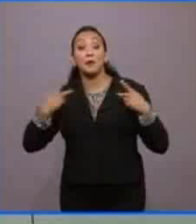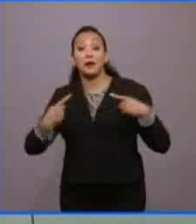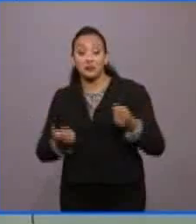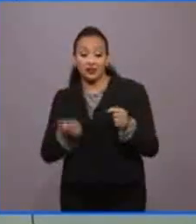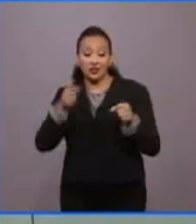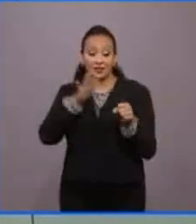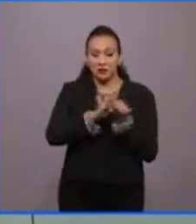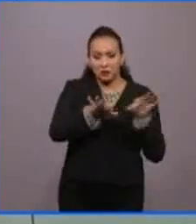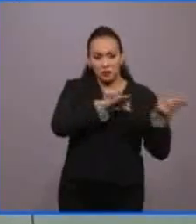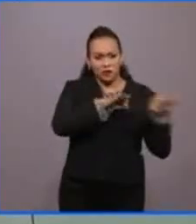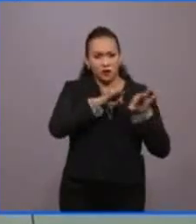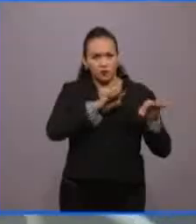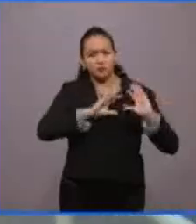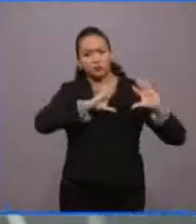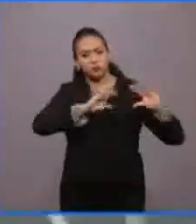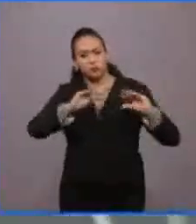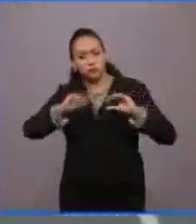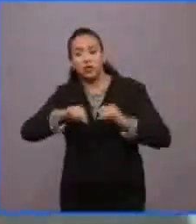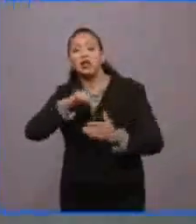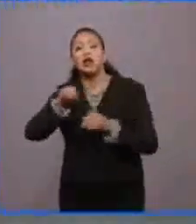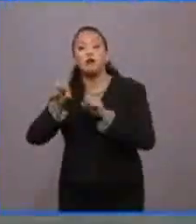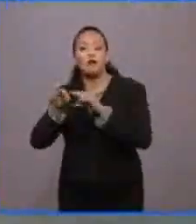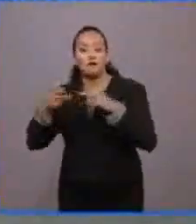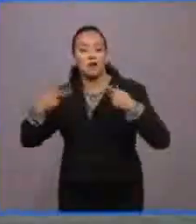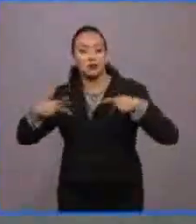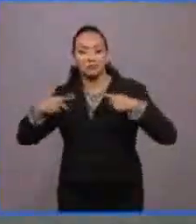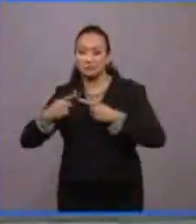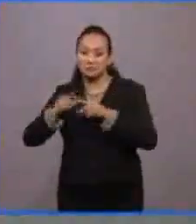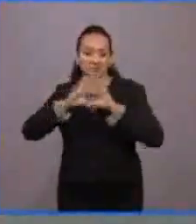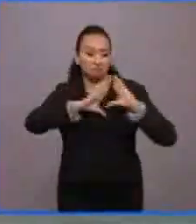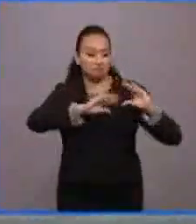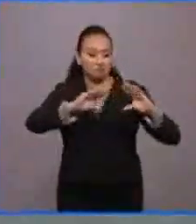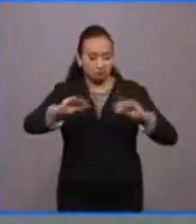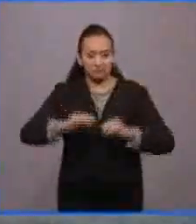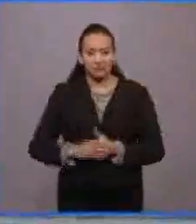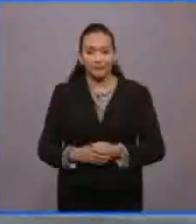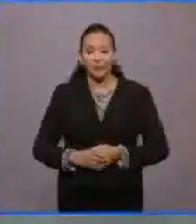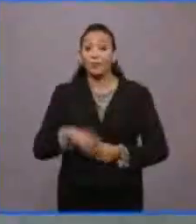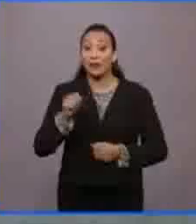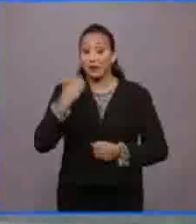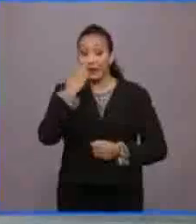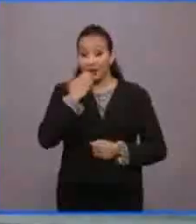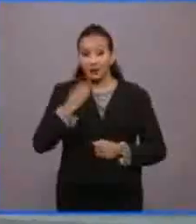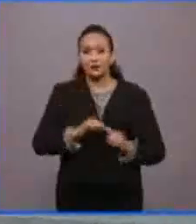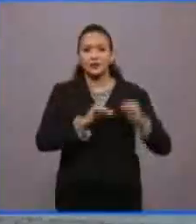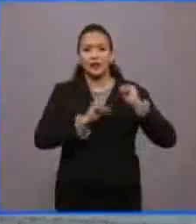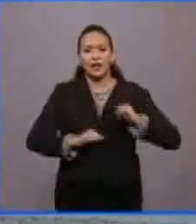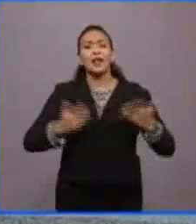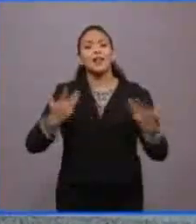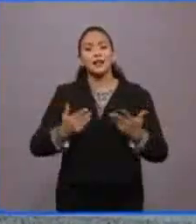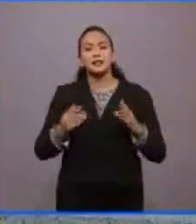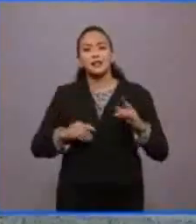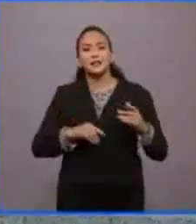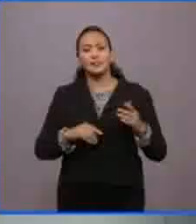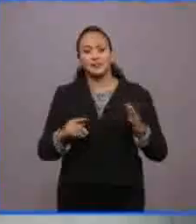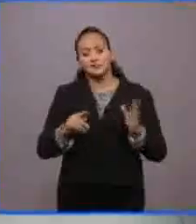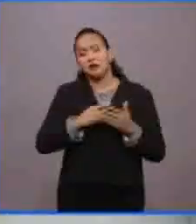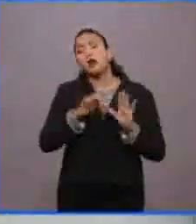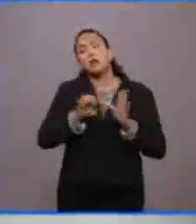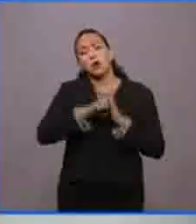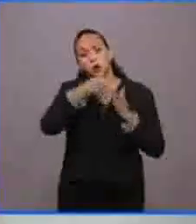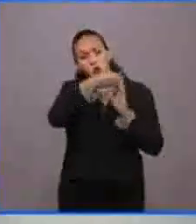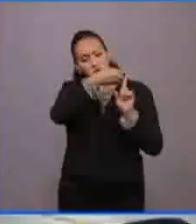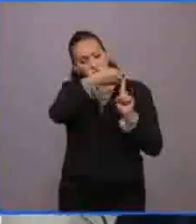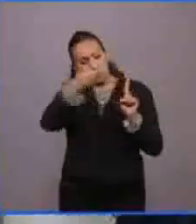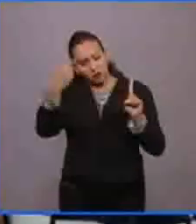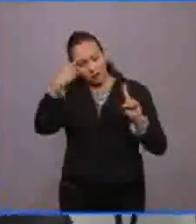del Poder Judicial y de sus distintos órganos auxiliares. Asimismo, se ha encargado del diseño de los programas de actualización